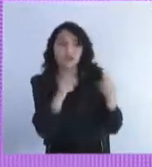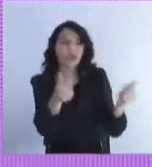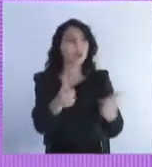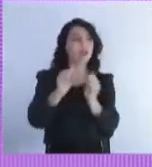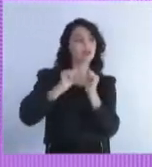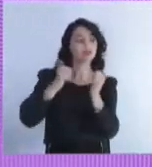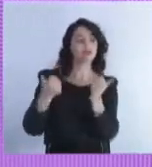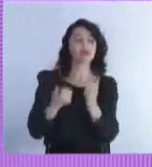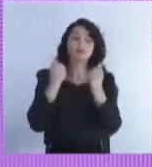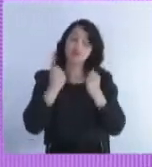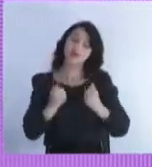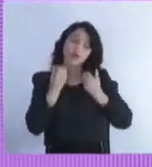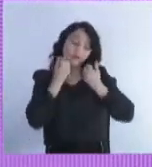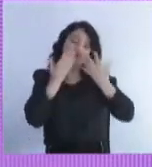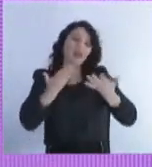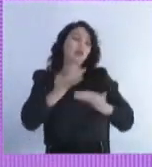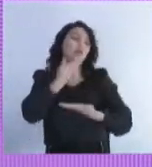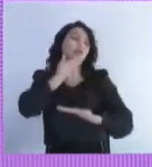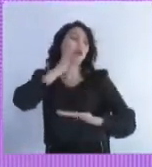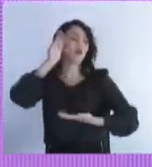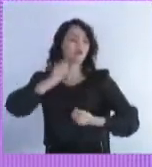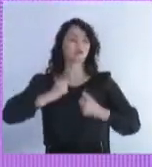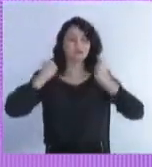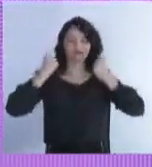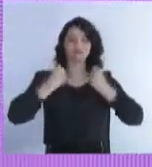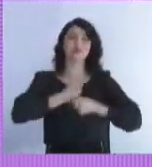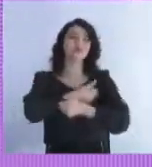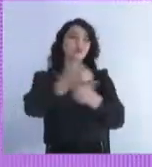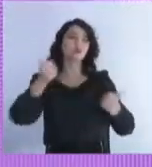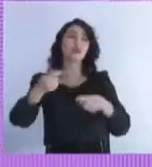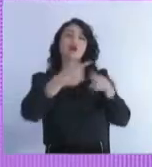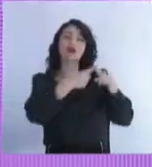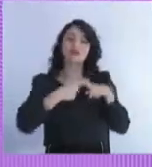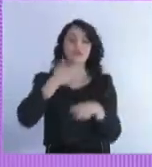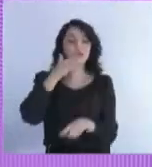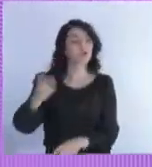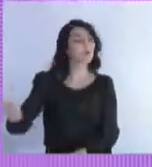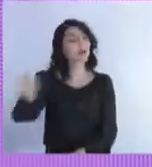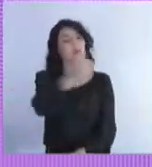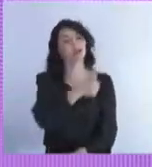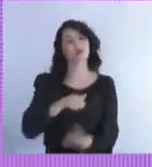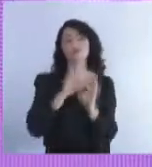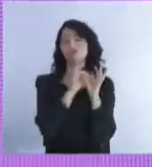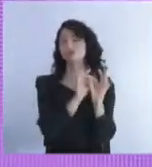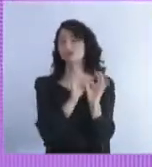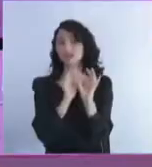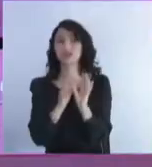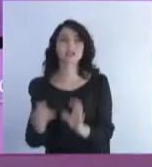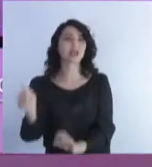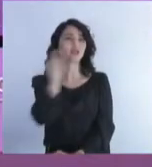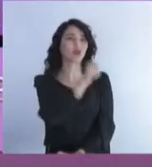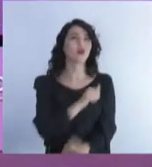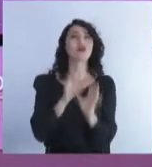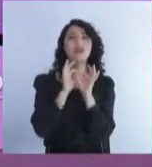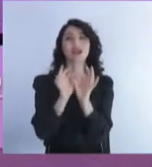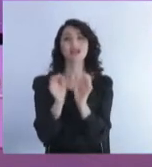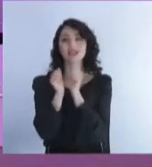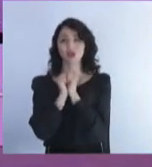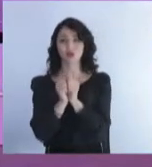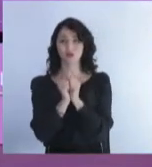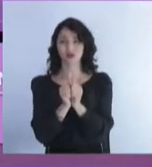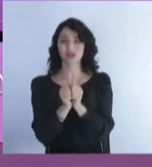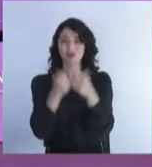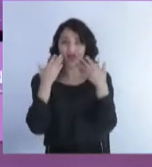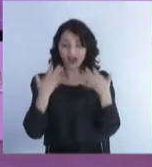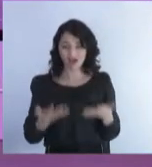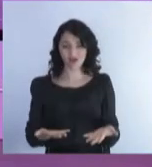de dar lo mejor para que esto de verdad sea una sociedad mejor para todos, ¿verdad? Gracias a todos ustedes, gracias por acompañarnos. Nos